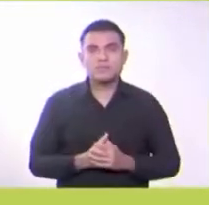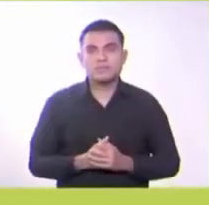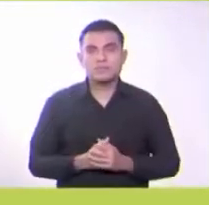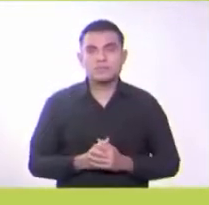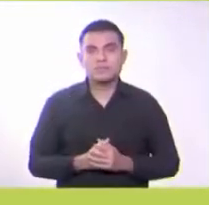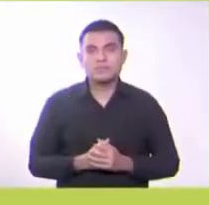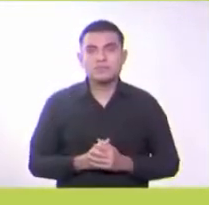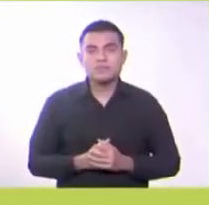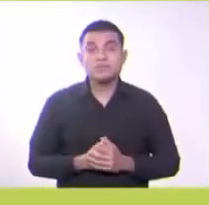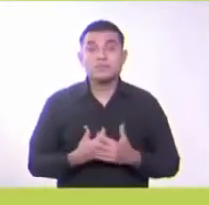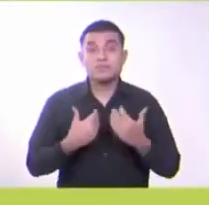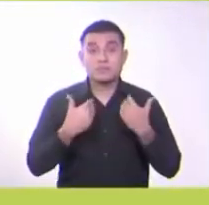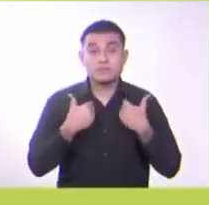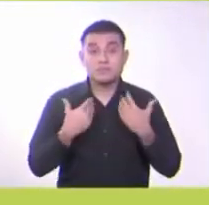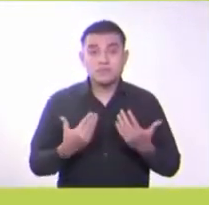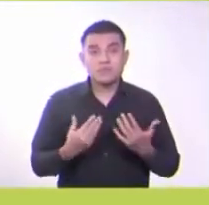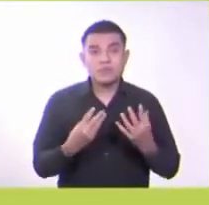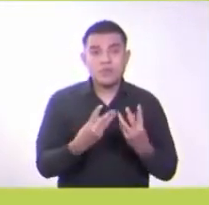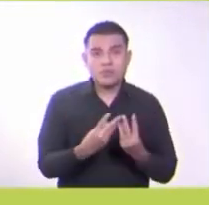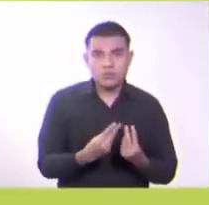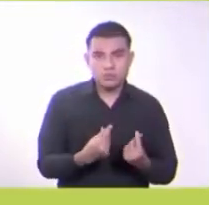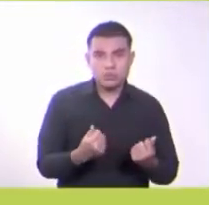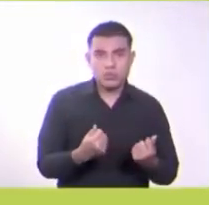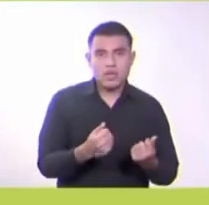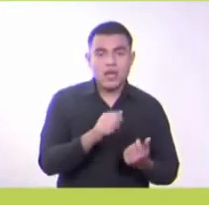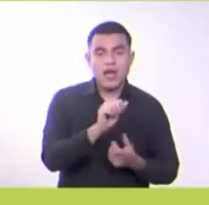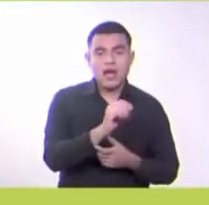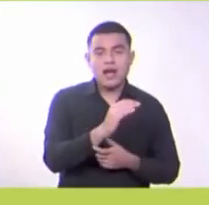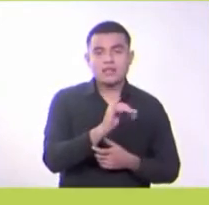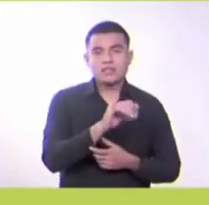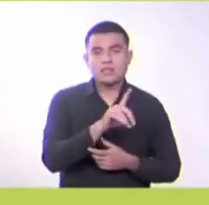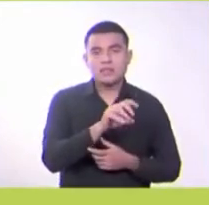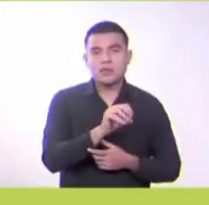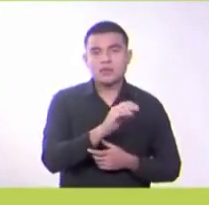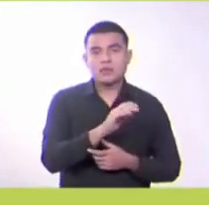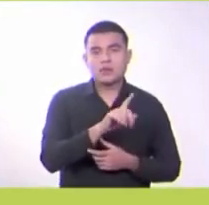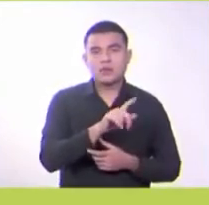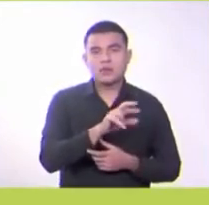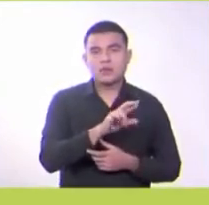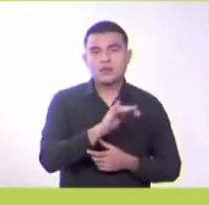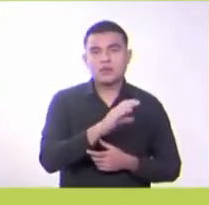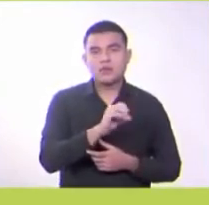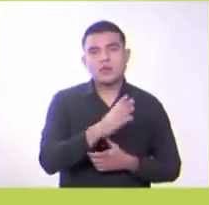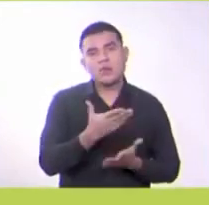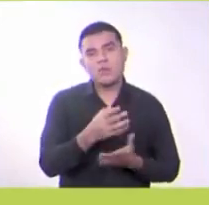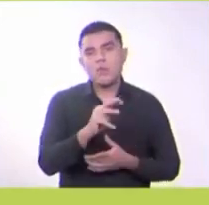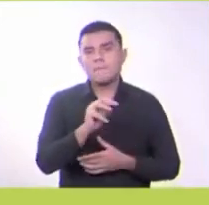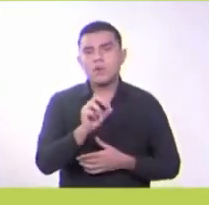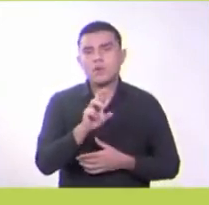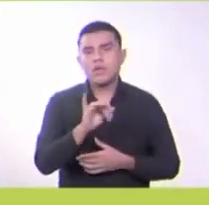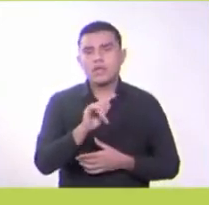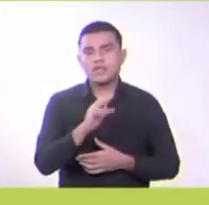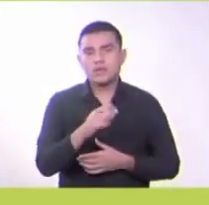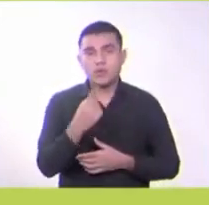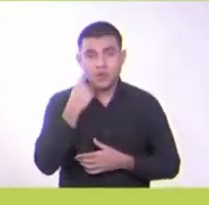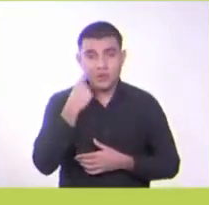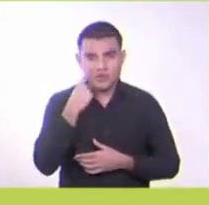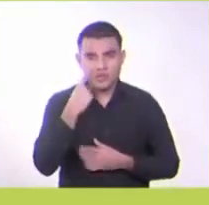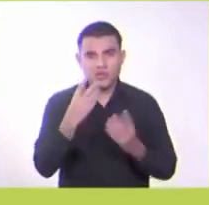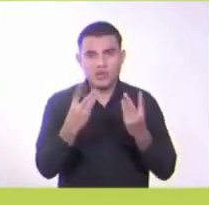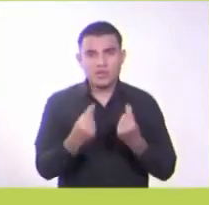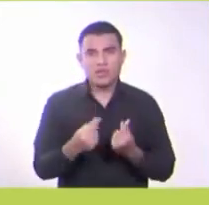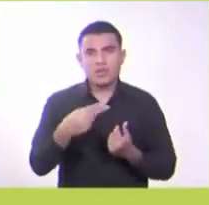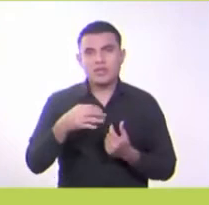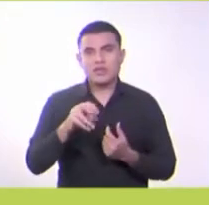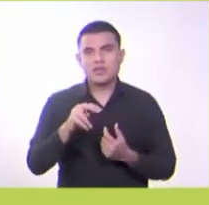Se tiene una disolución de ácido clorhídrico, conocido como ácido muriático, donde la concentración de iones